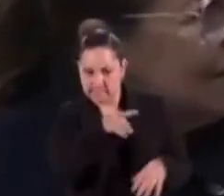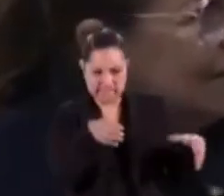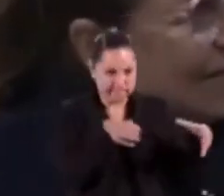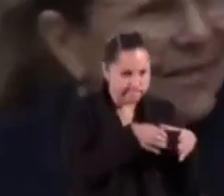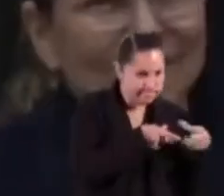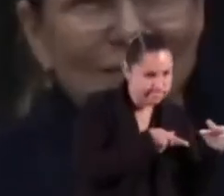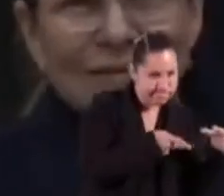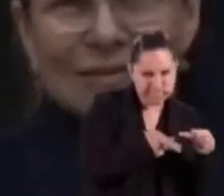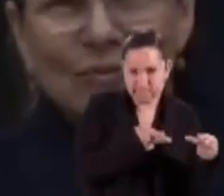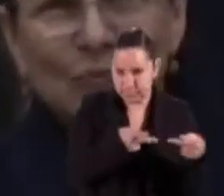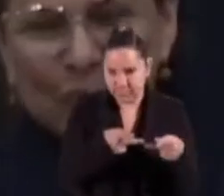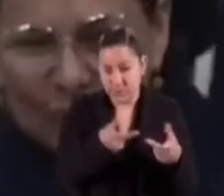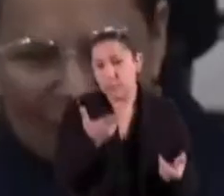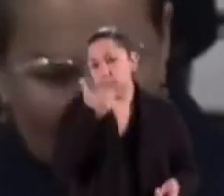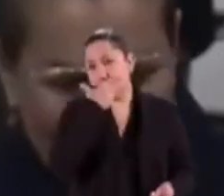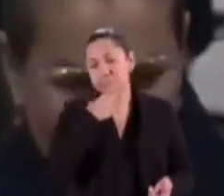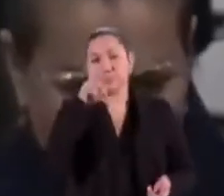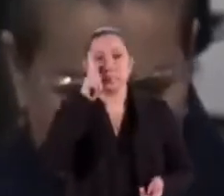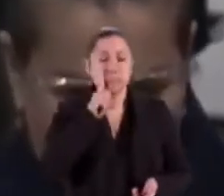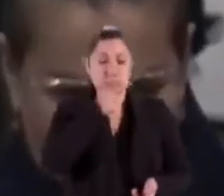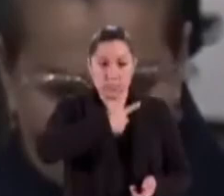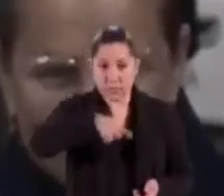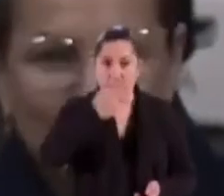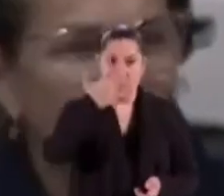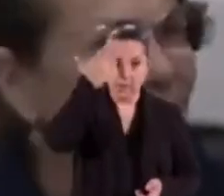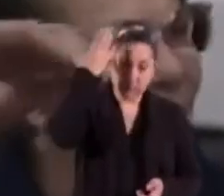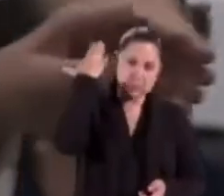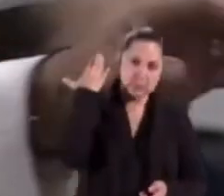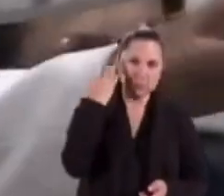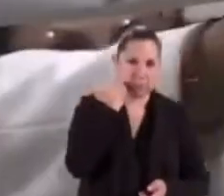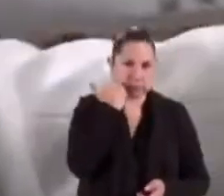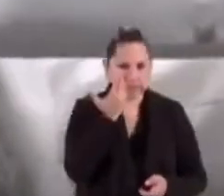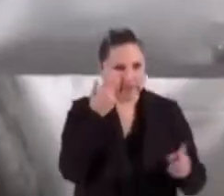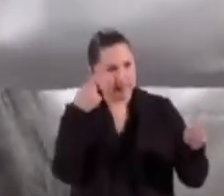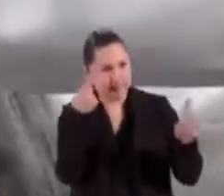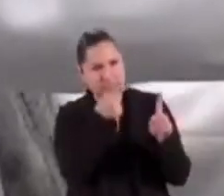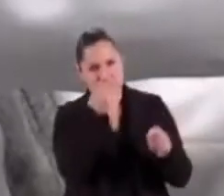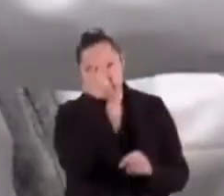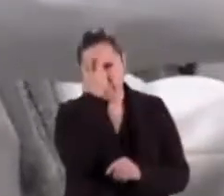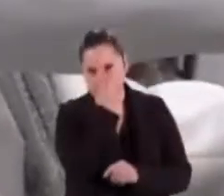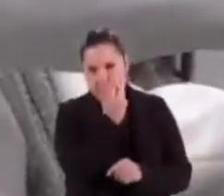mujeres lucharon por un México libre y autónomo.